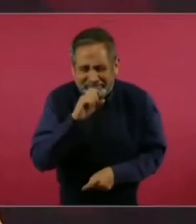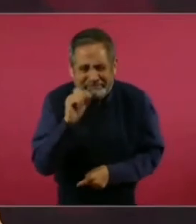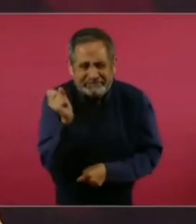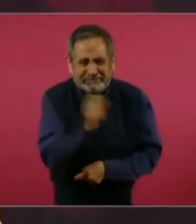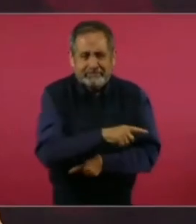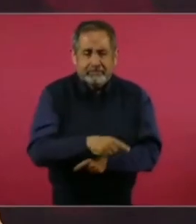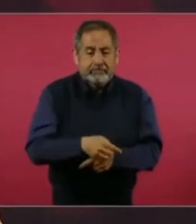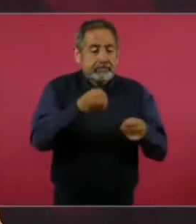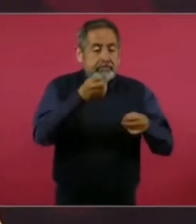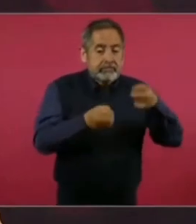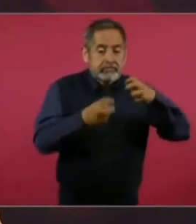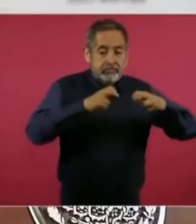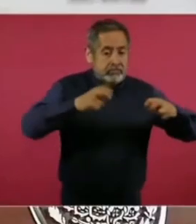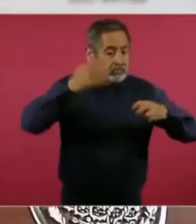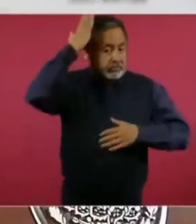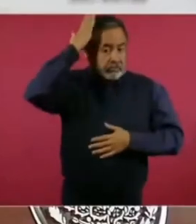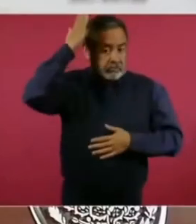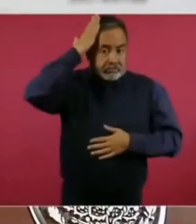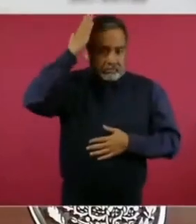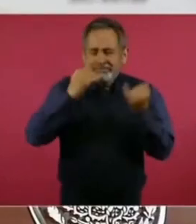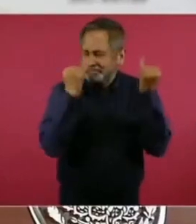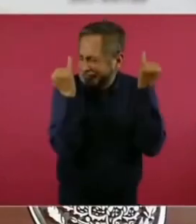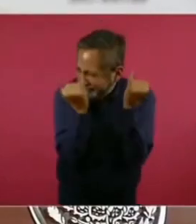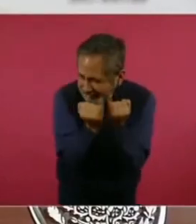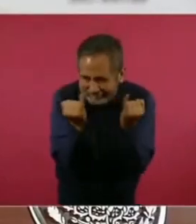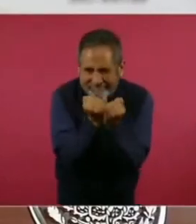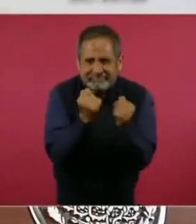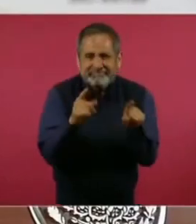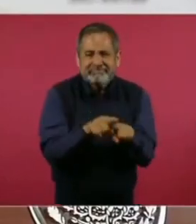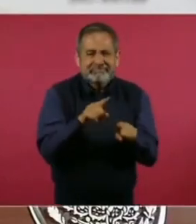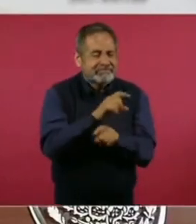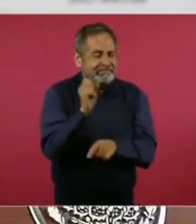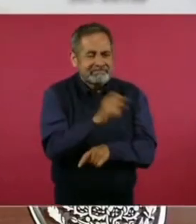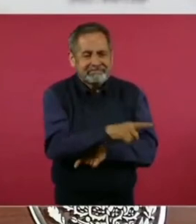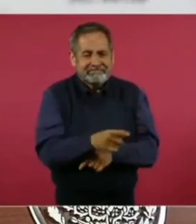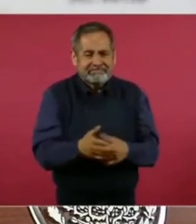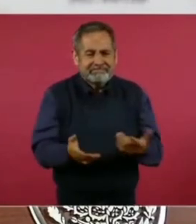los ministros, igual,